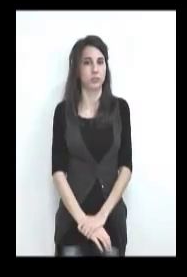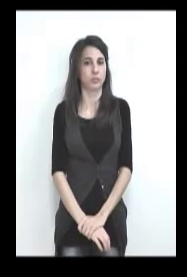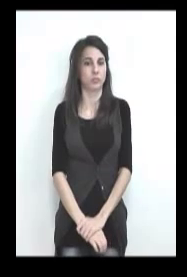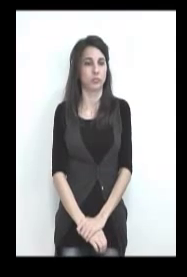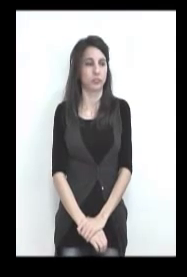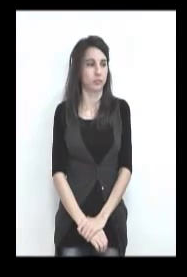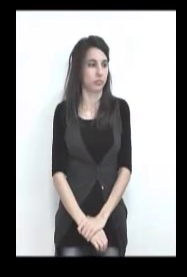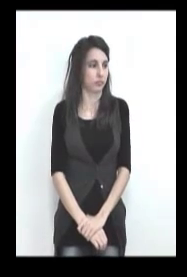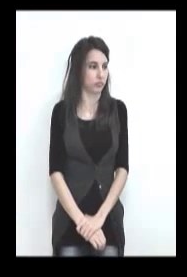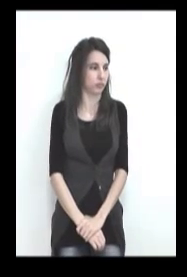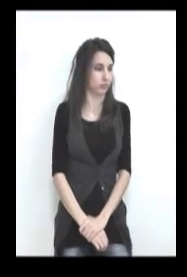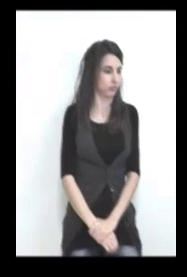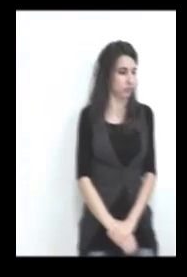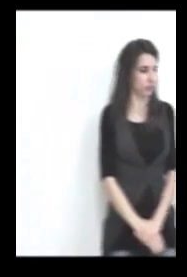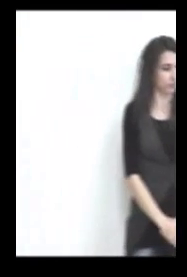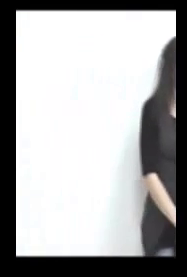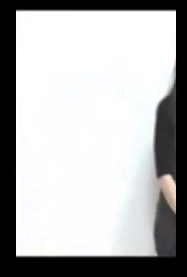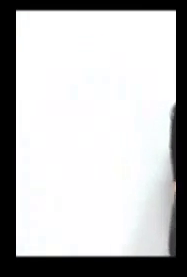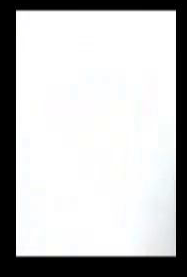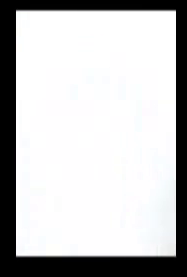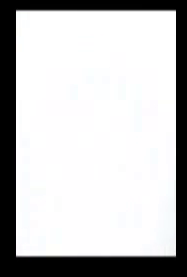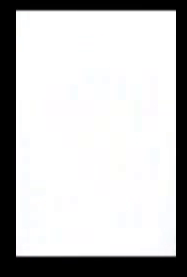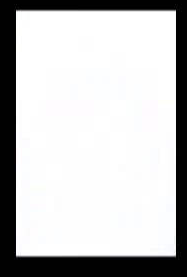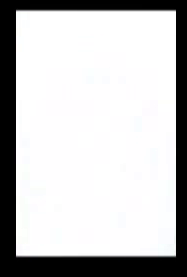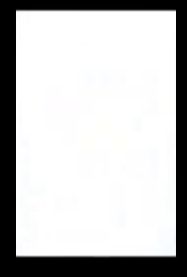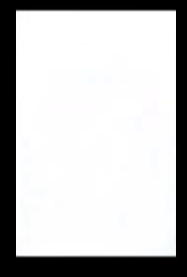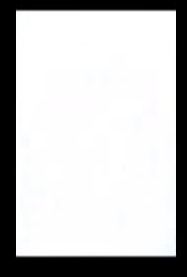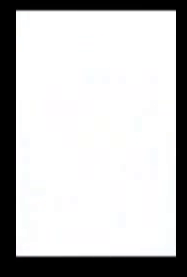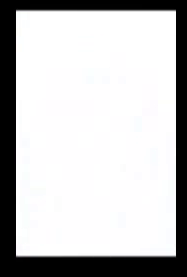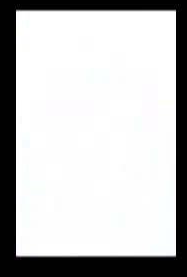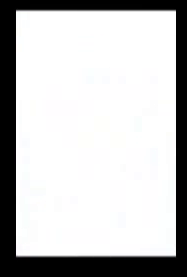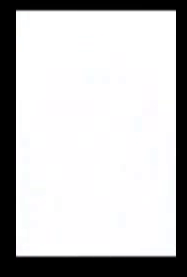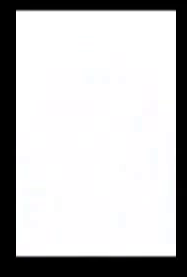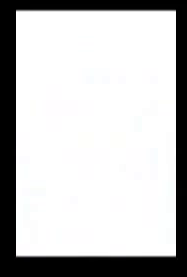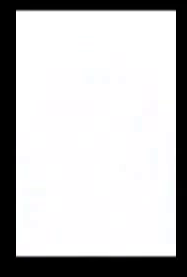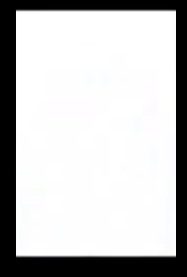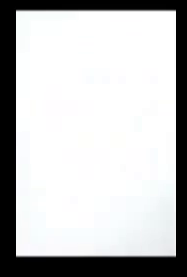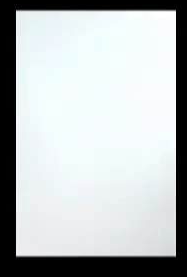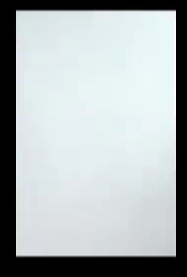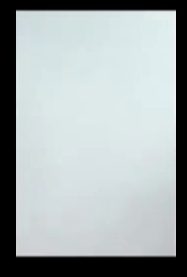Muchas gracias a todos. Pues a vosotros, muchas gracias. Ahora ya si queréis tomar.